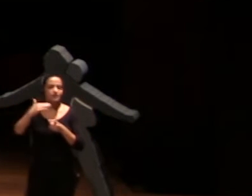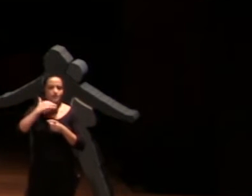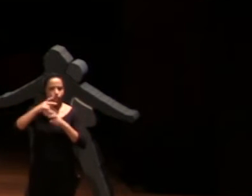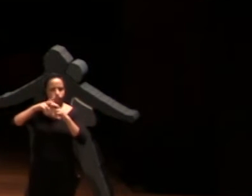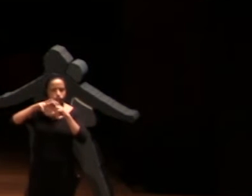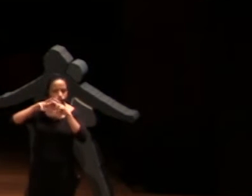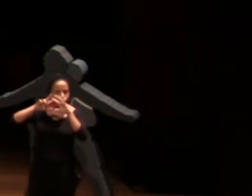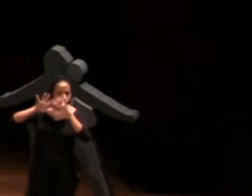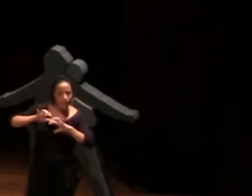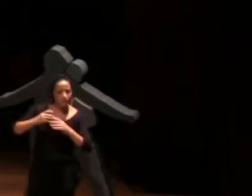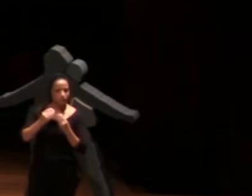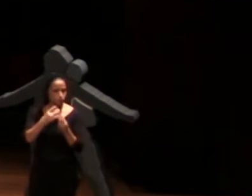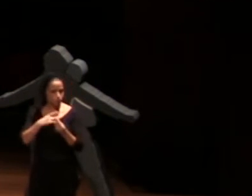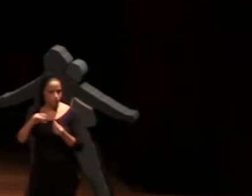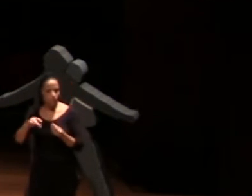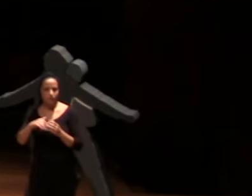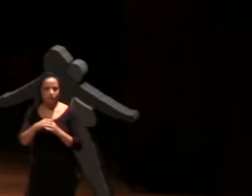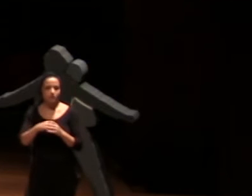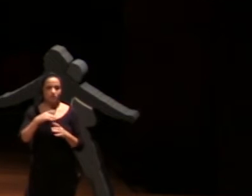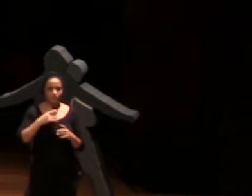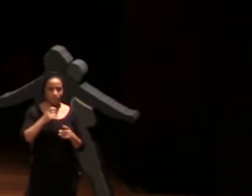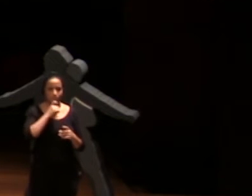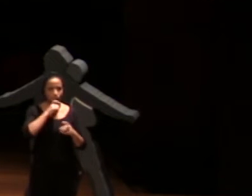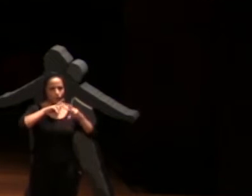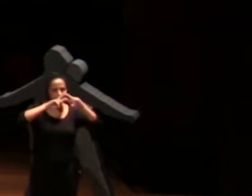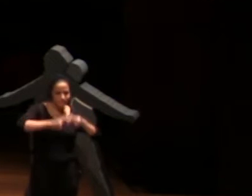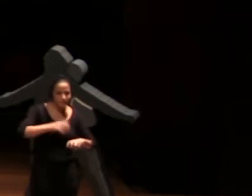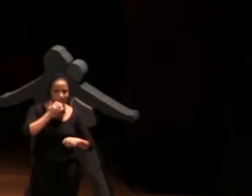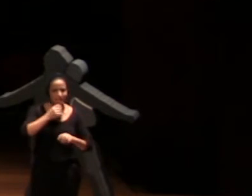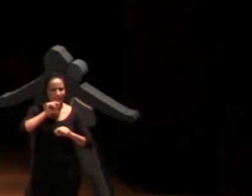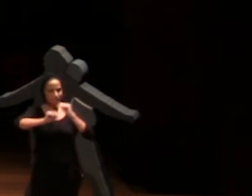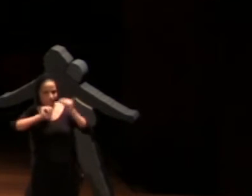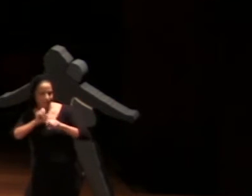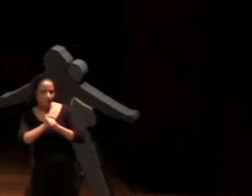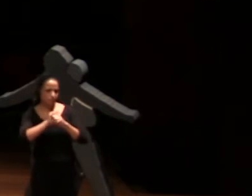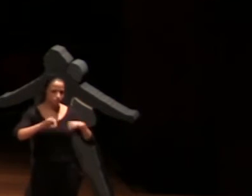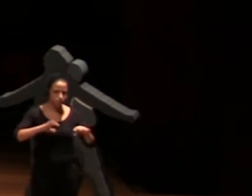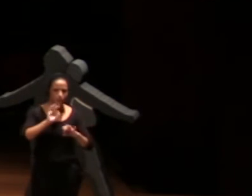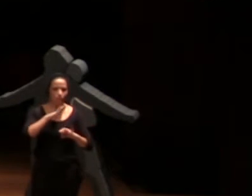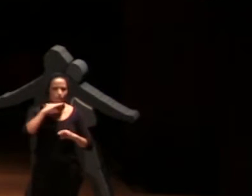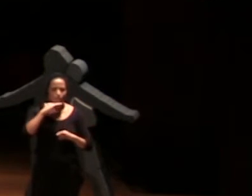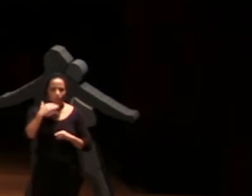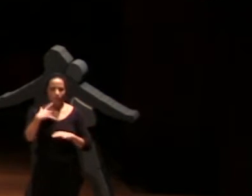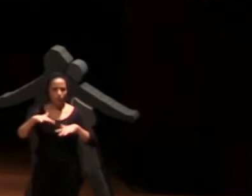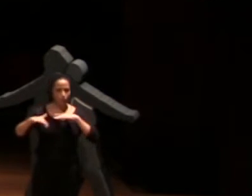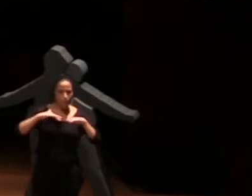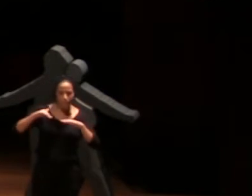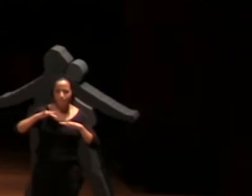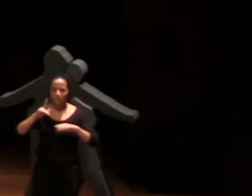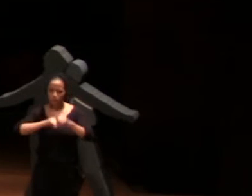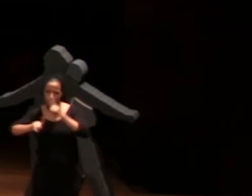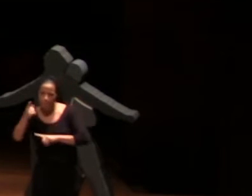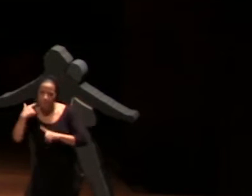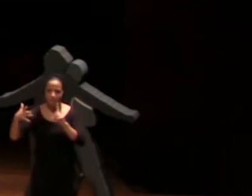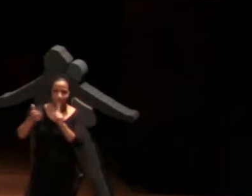y que tal vez el hecho de que nos estén llamando ahora para estudios epidemiológicos y de grandes estudios clínicos como grandes detectores o sensores del movimiento, tal como planteaban en